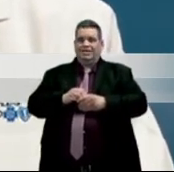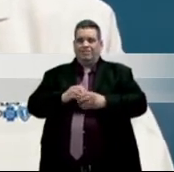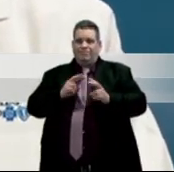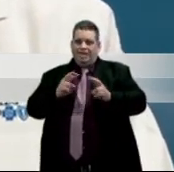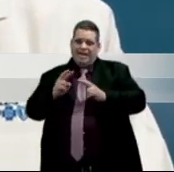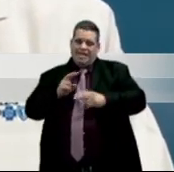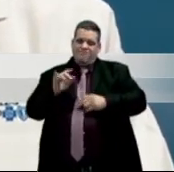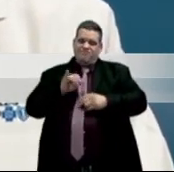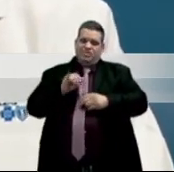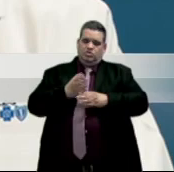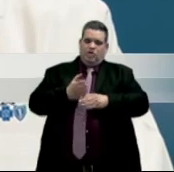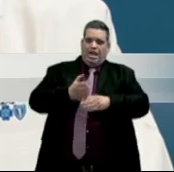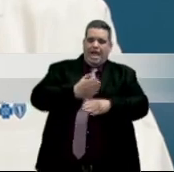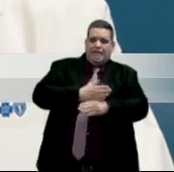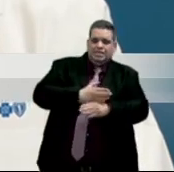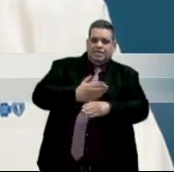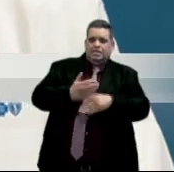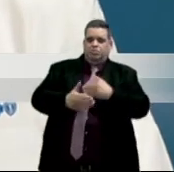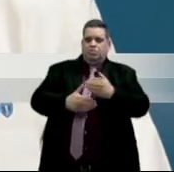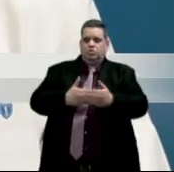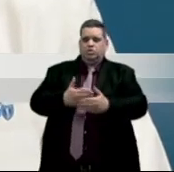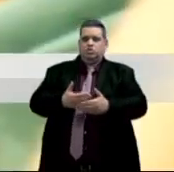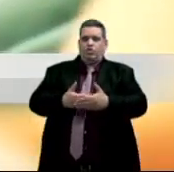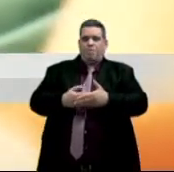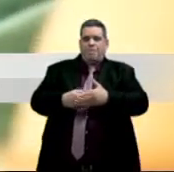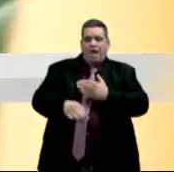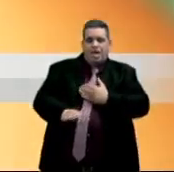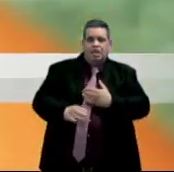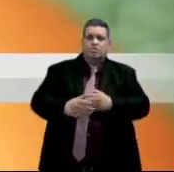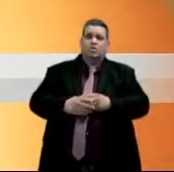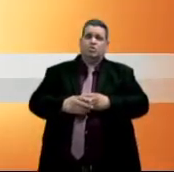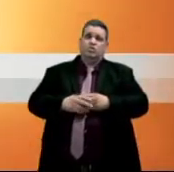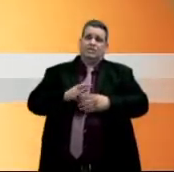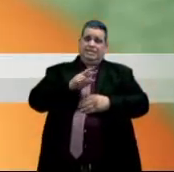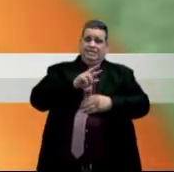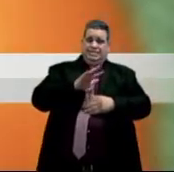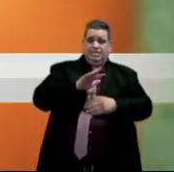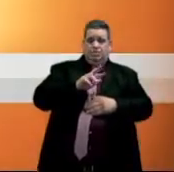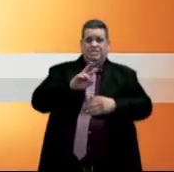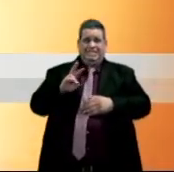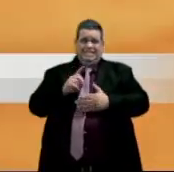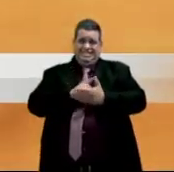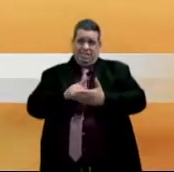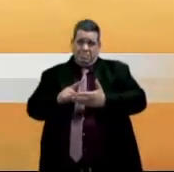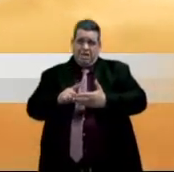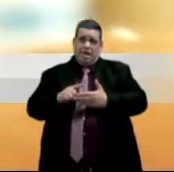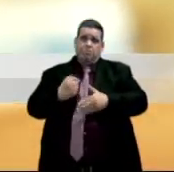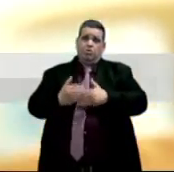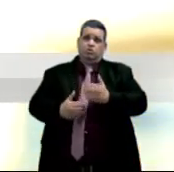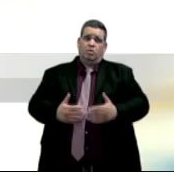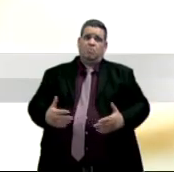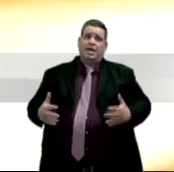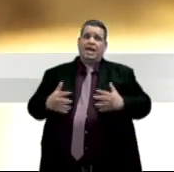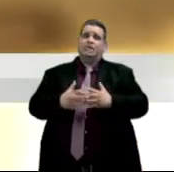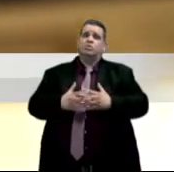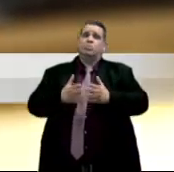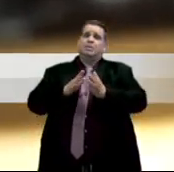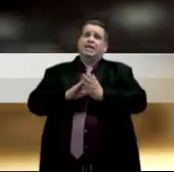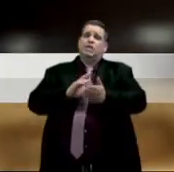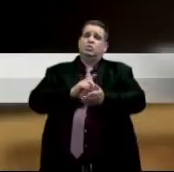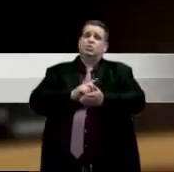al bebé durante el parto. Si tienes entre 35 y 37 semanas de embarazo, pide a tu médico que te haga una prueba